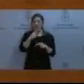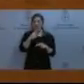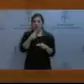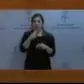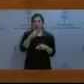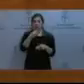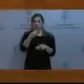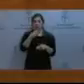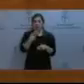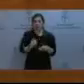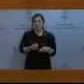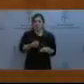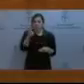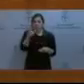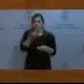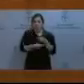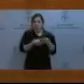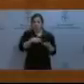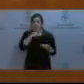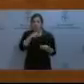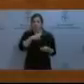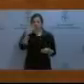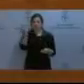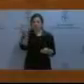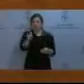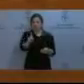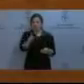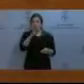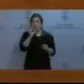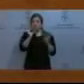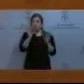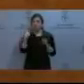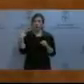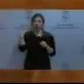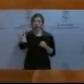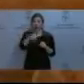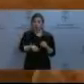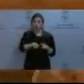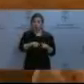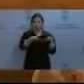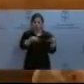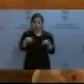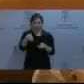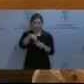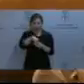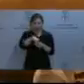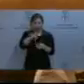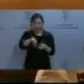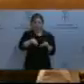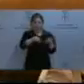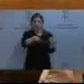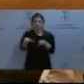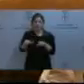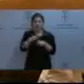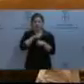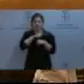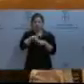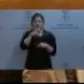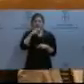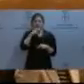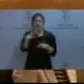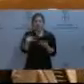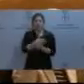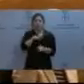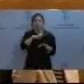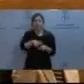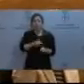siendo así todo claramente insuficiente. Durante estos años se han aprovechado patios interiores y pasillos, se han ocupado salas de espera y baños, todo ello para poder crear